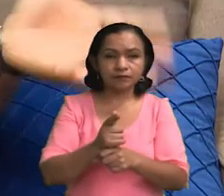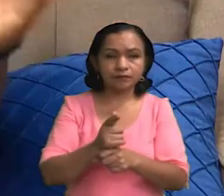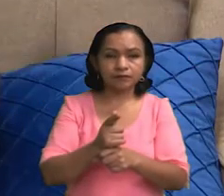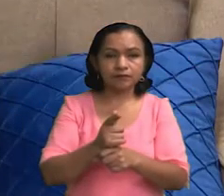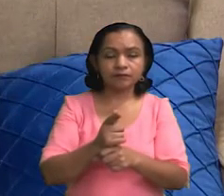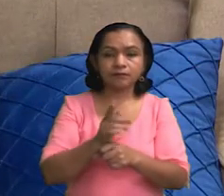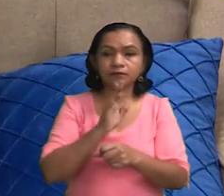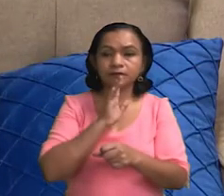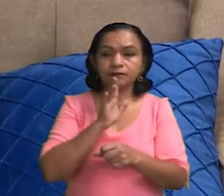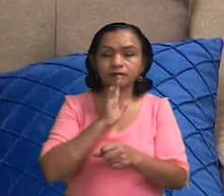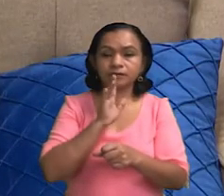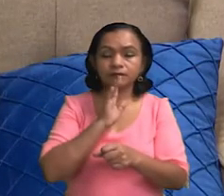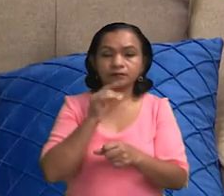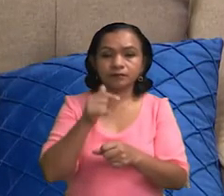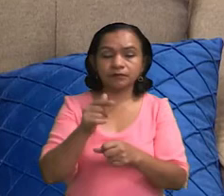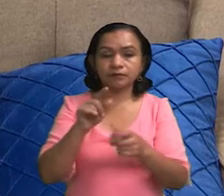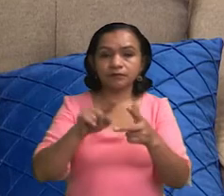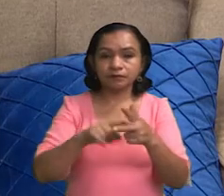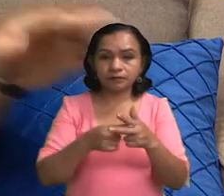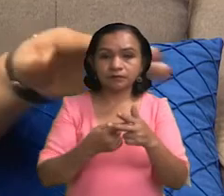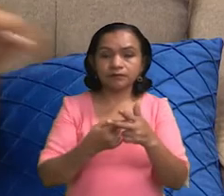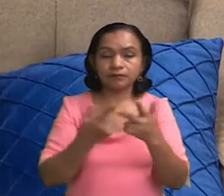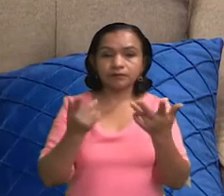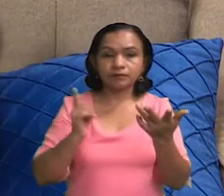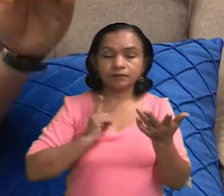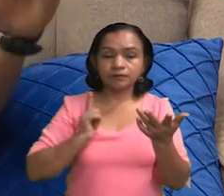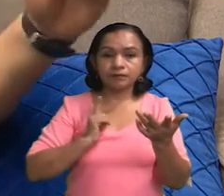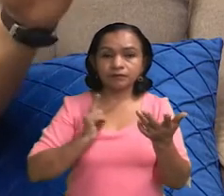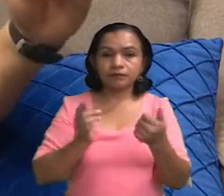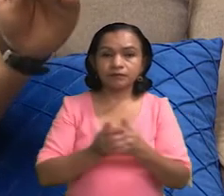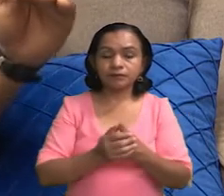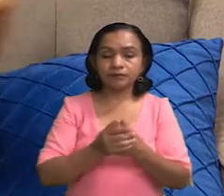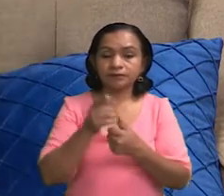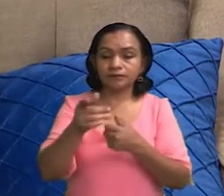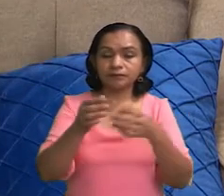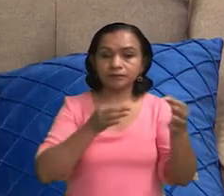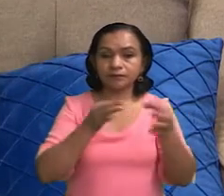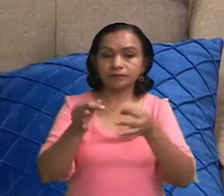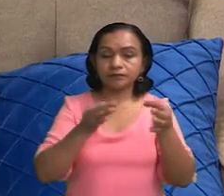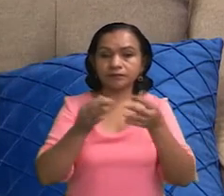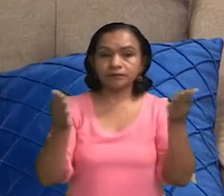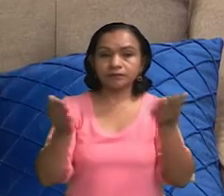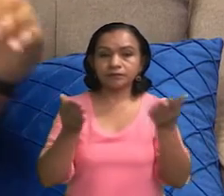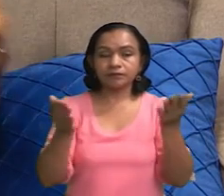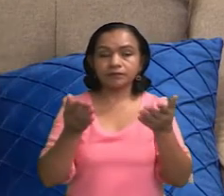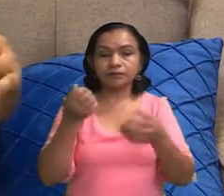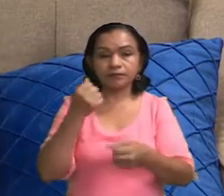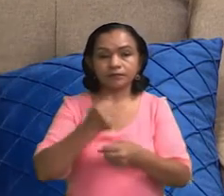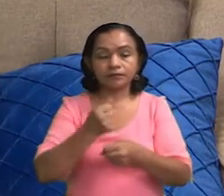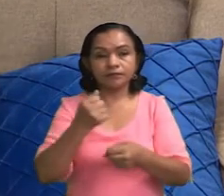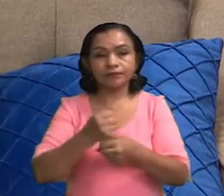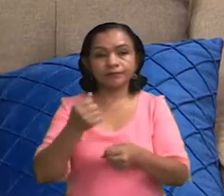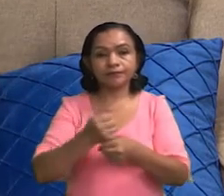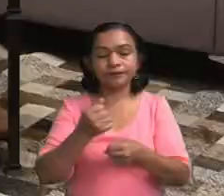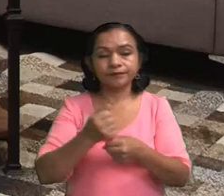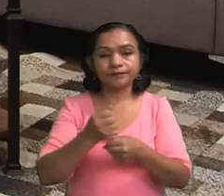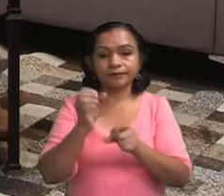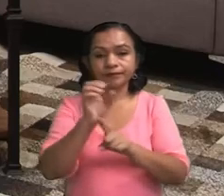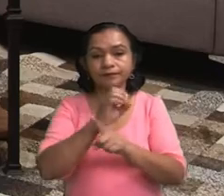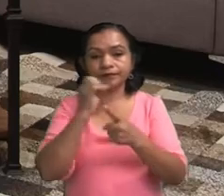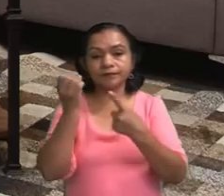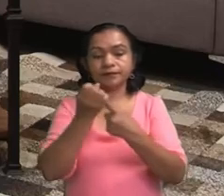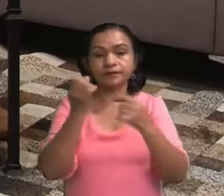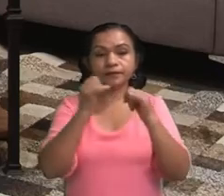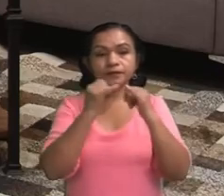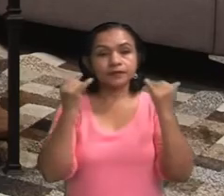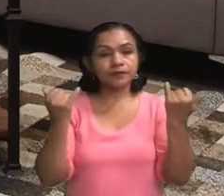que comentáramos a partir de ello, porque también implica también eso que usted está diciendo, que ese trabajo, ese encuentro con organismos